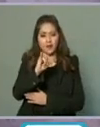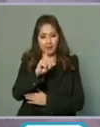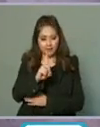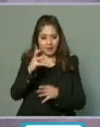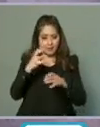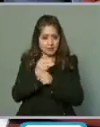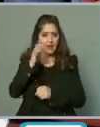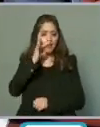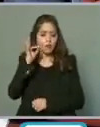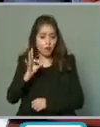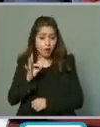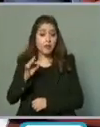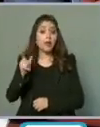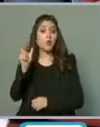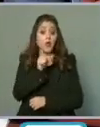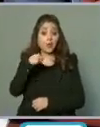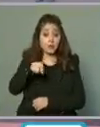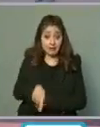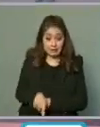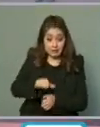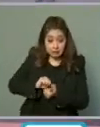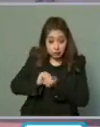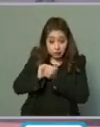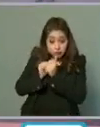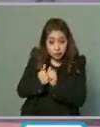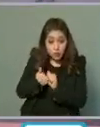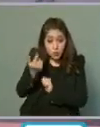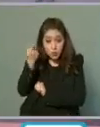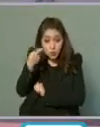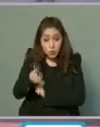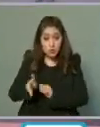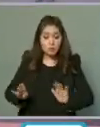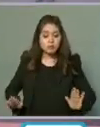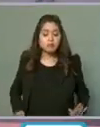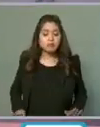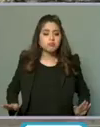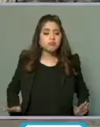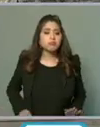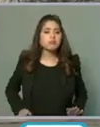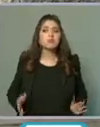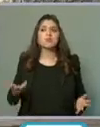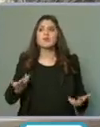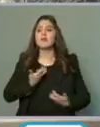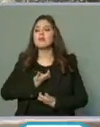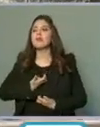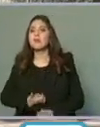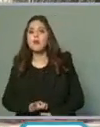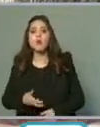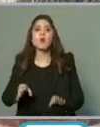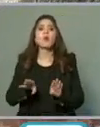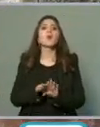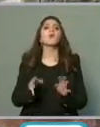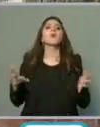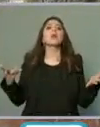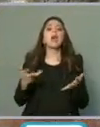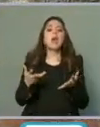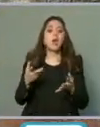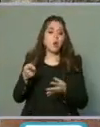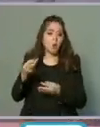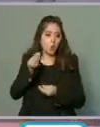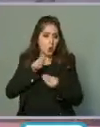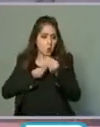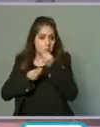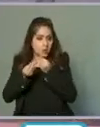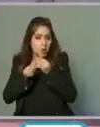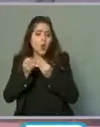en esta etapa, ¿no?, va a tender a comportarse o resolver sus angustias, por ejemplo, comiendo, o fumando,